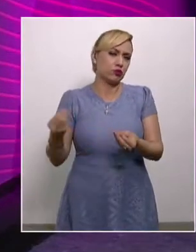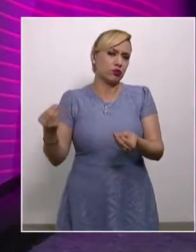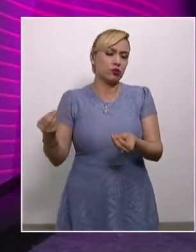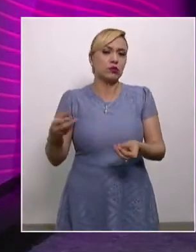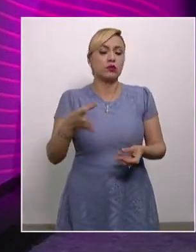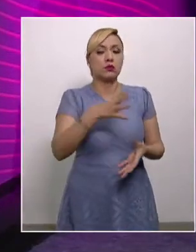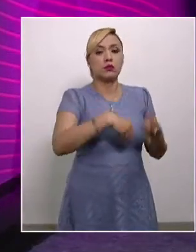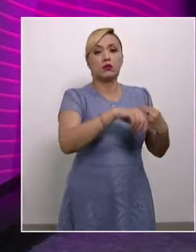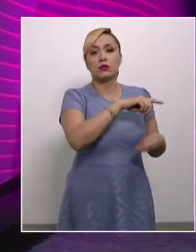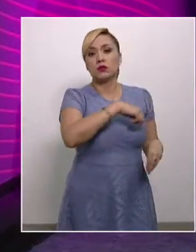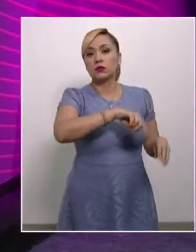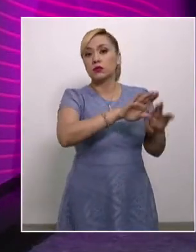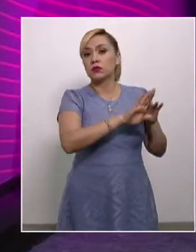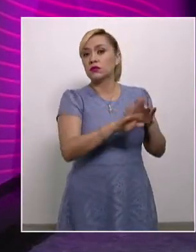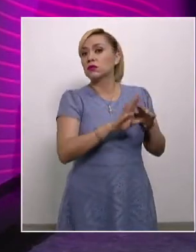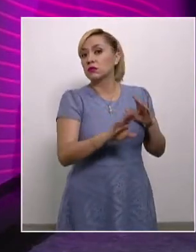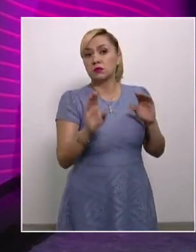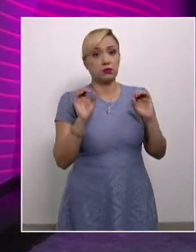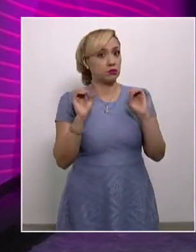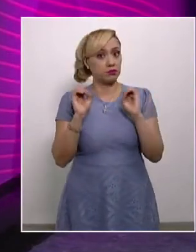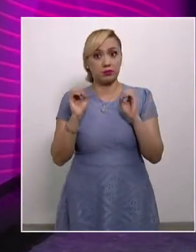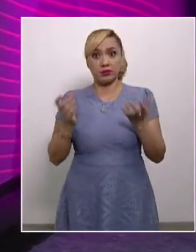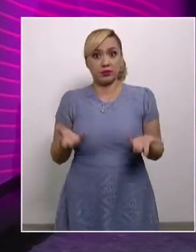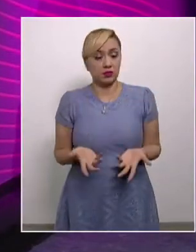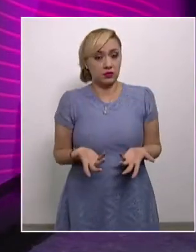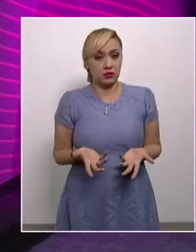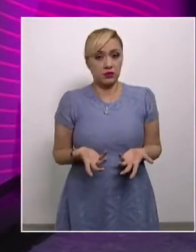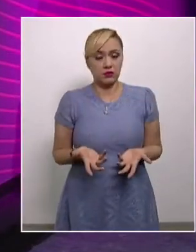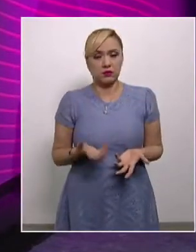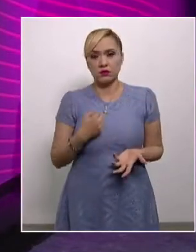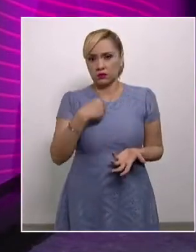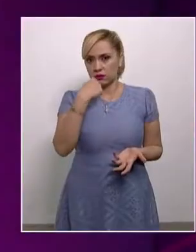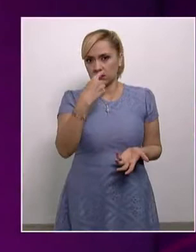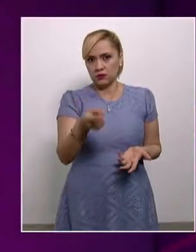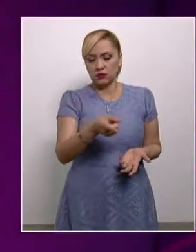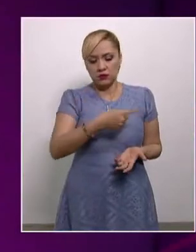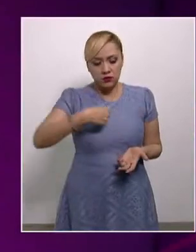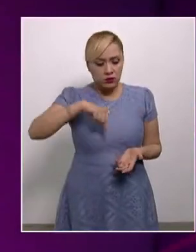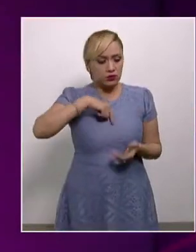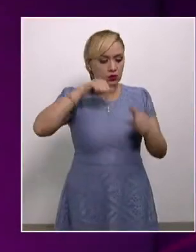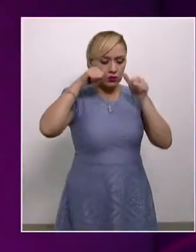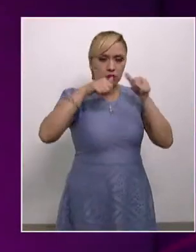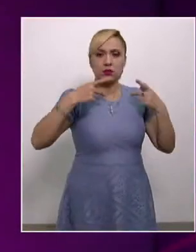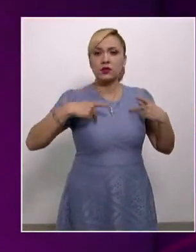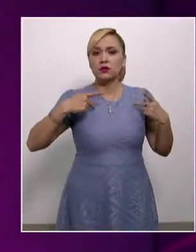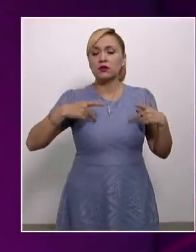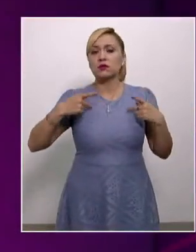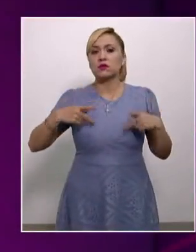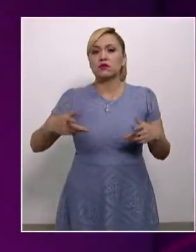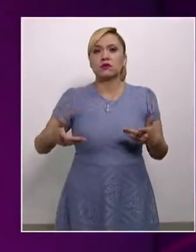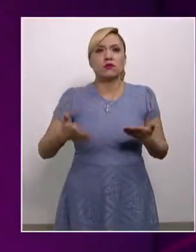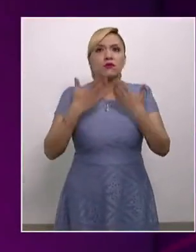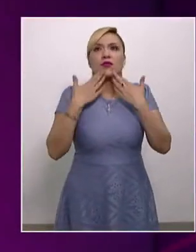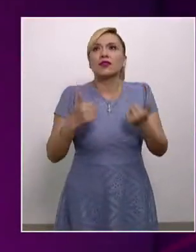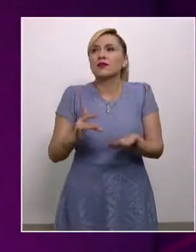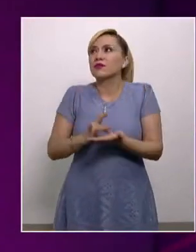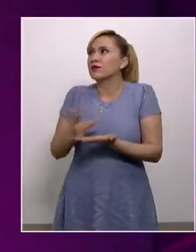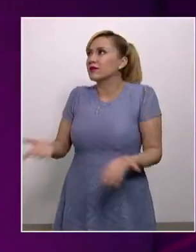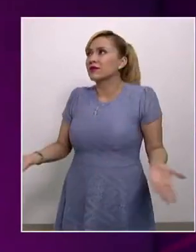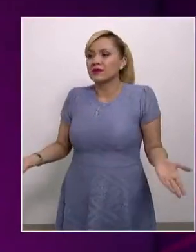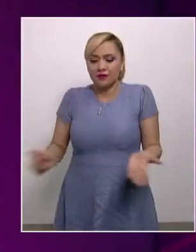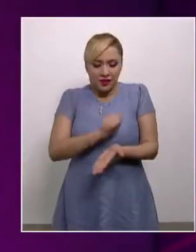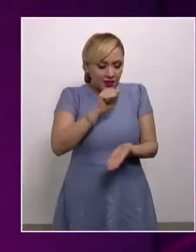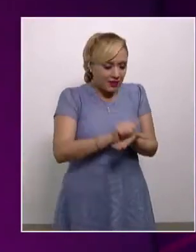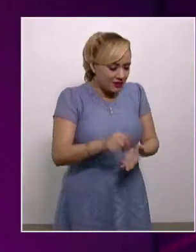no mexicana en tránsito. Entonces, yo les hablaba hace un rato de que, claro, la población con la que estamos trabajando es gente que viene, que no tiene una red social, que no trae un